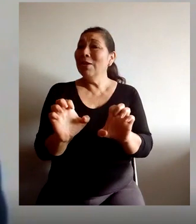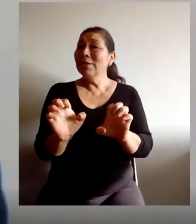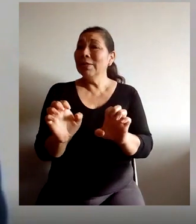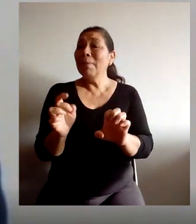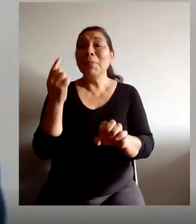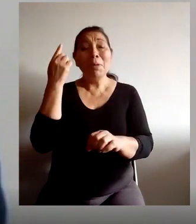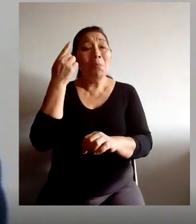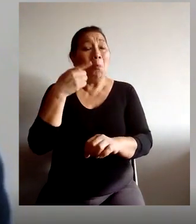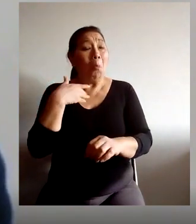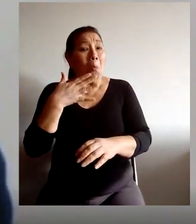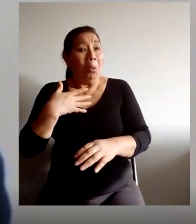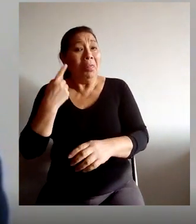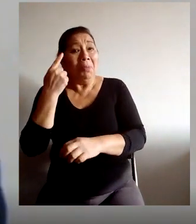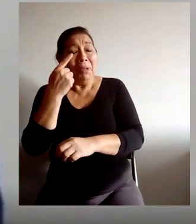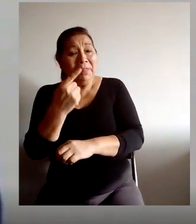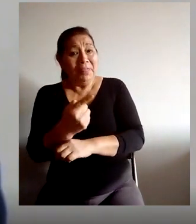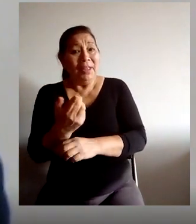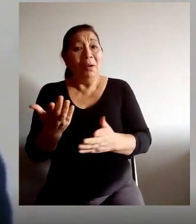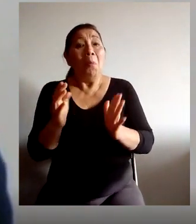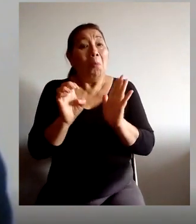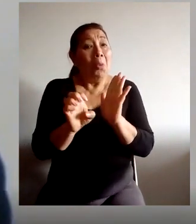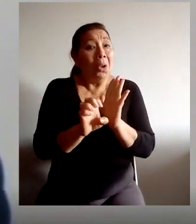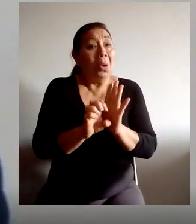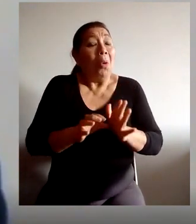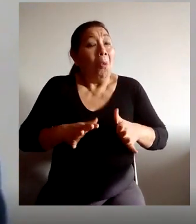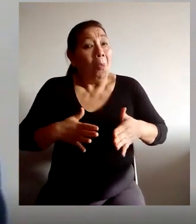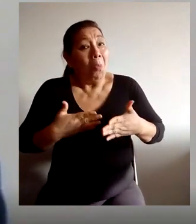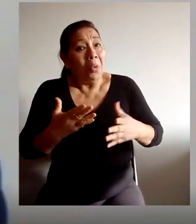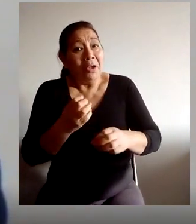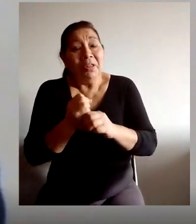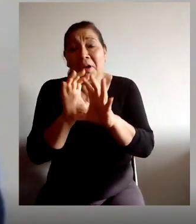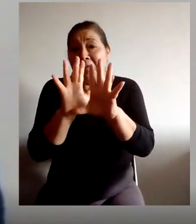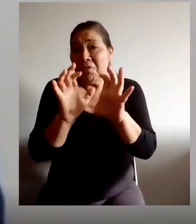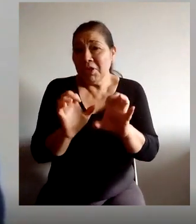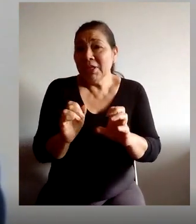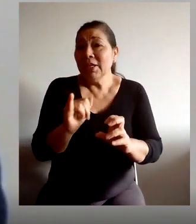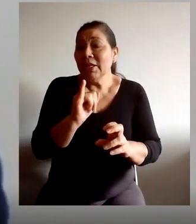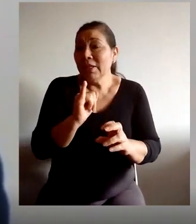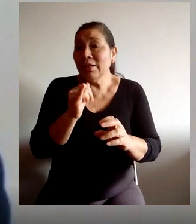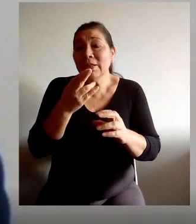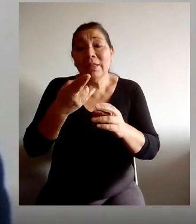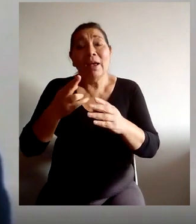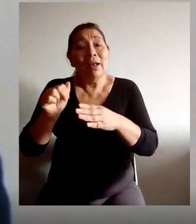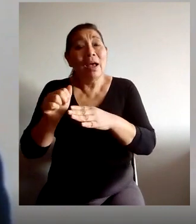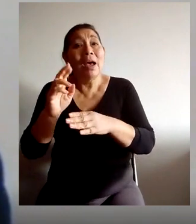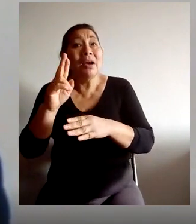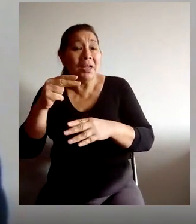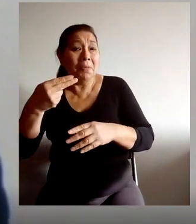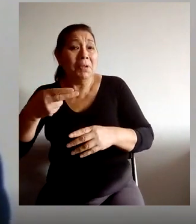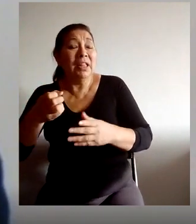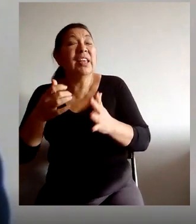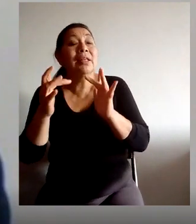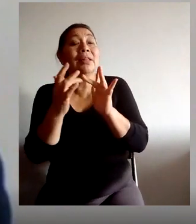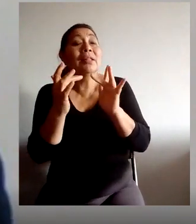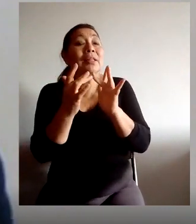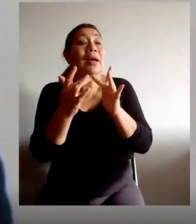Nacional de Rehabilitación, que es la entidad que, de acuerdo al Ministerio de Salud, cuenta con el